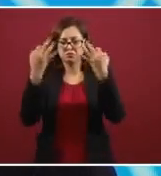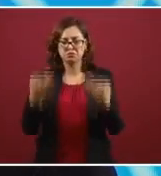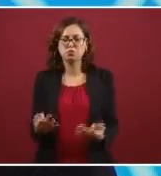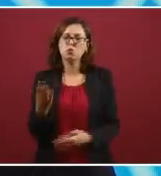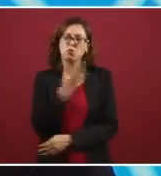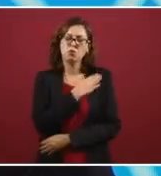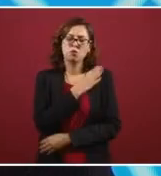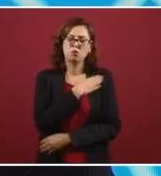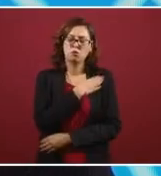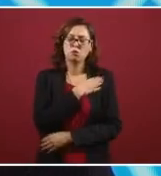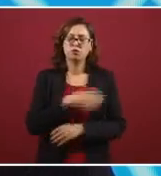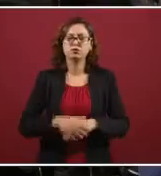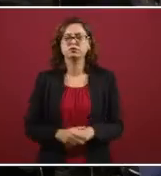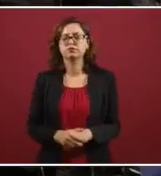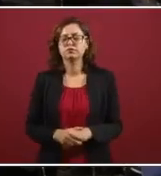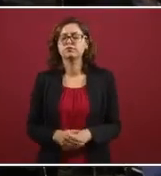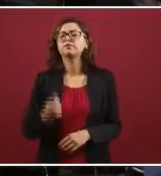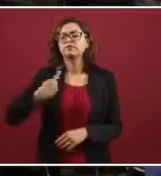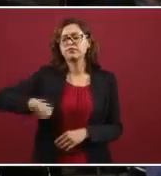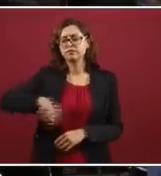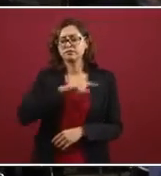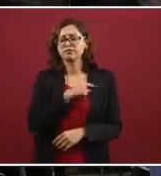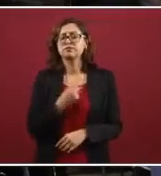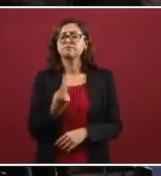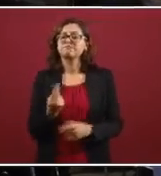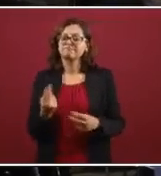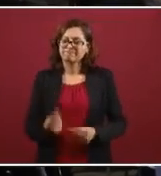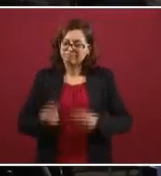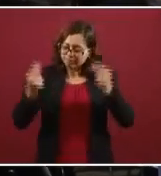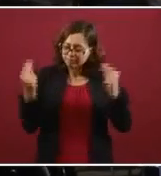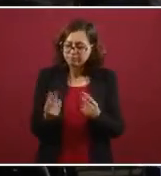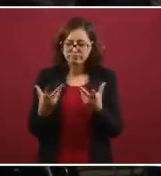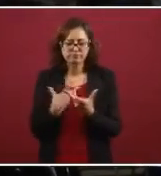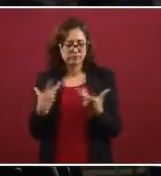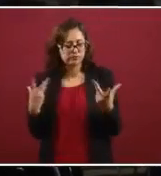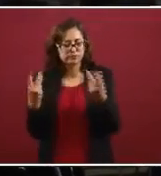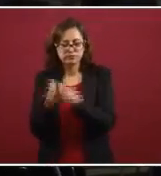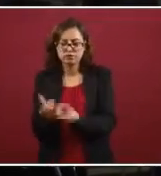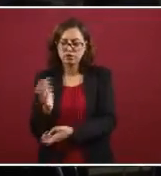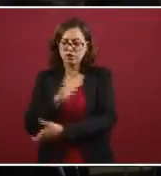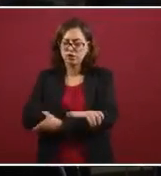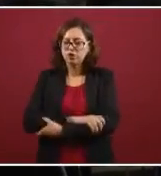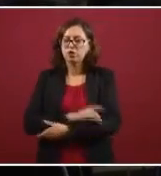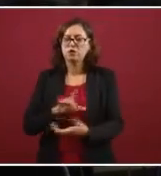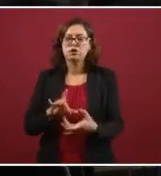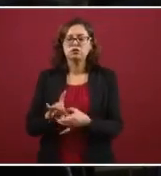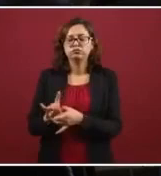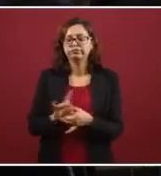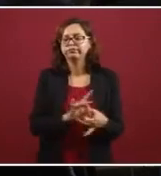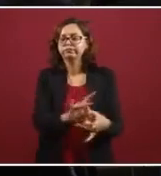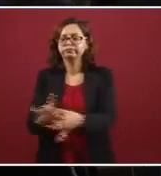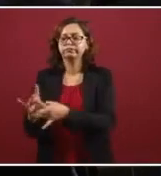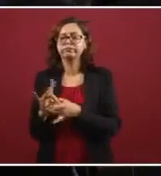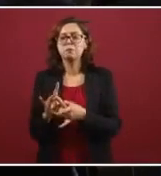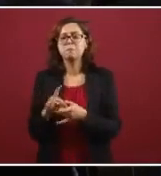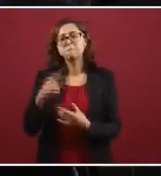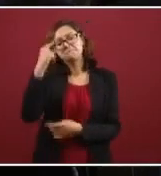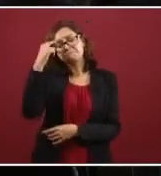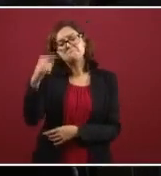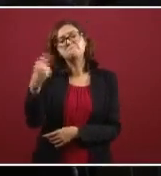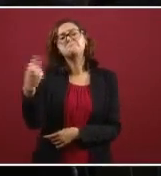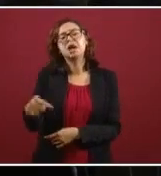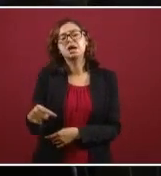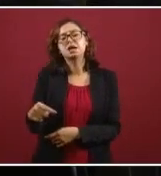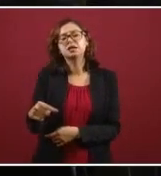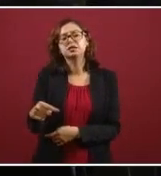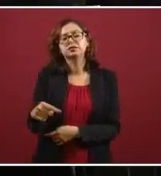una vida buena. Porque necesitamos realizar alianzas con los países amigos de la región para que, además